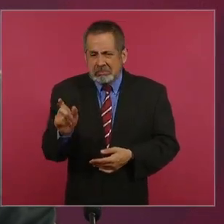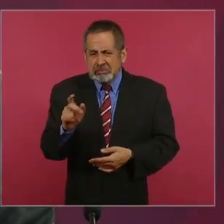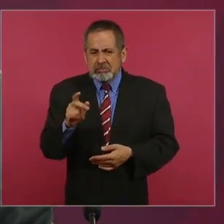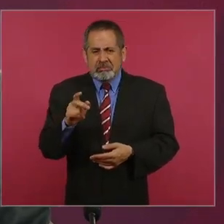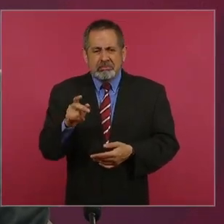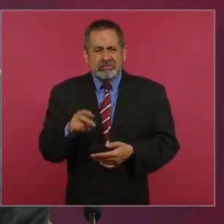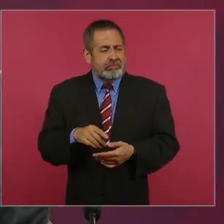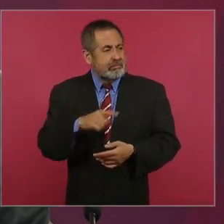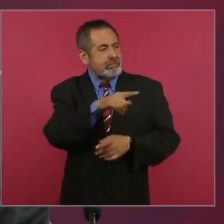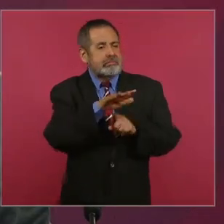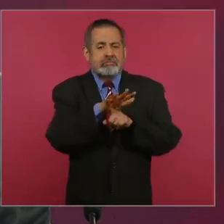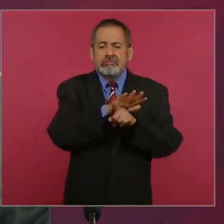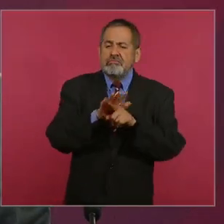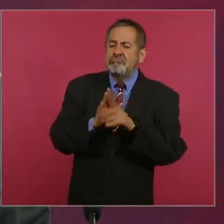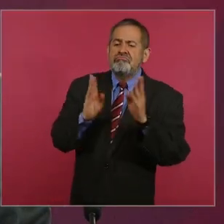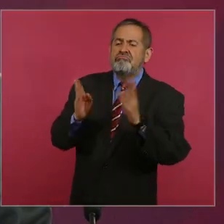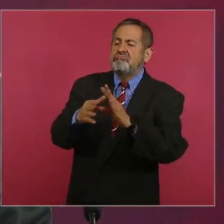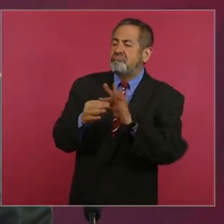manipulación.